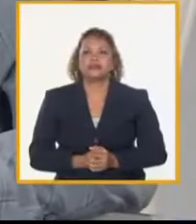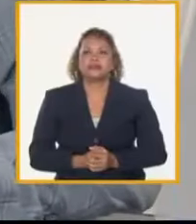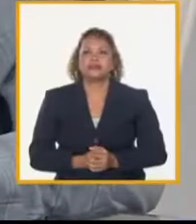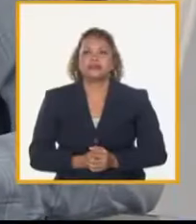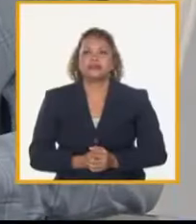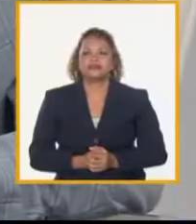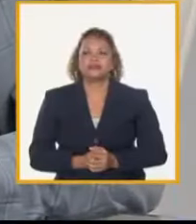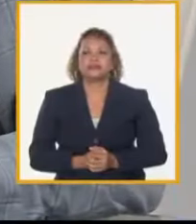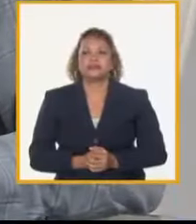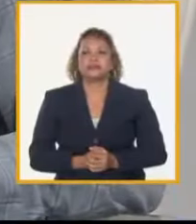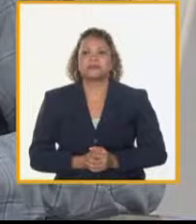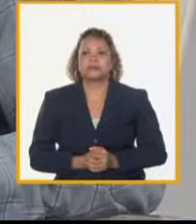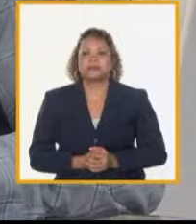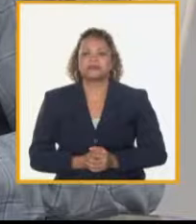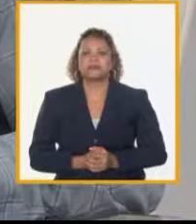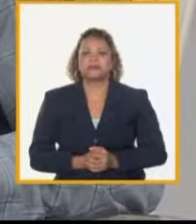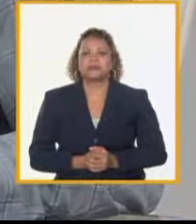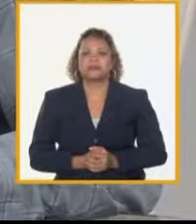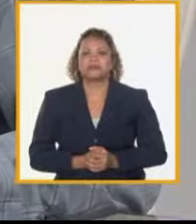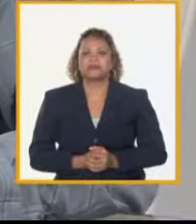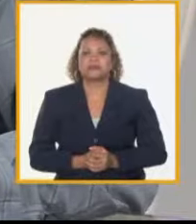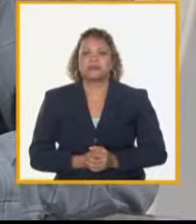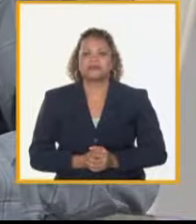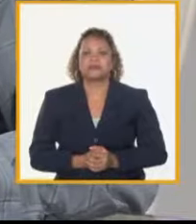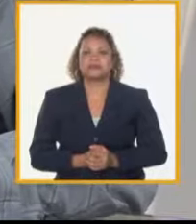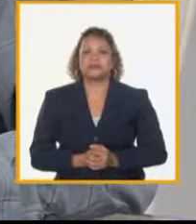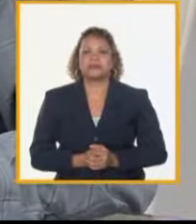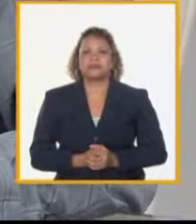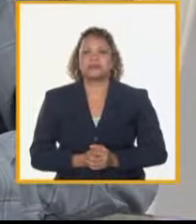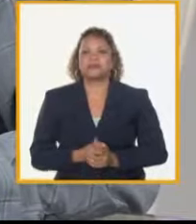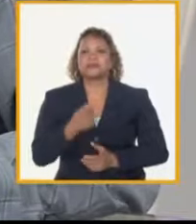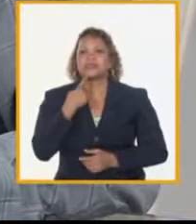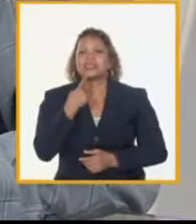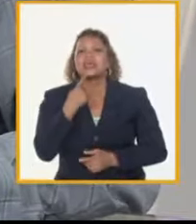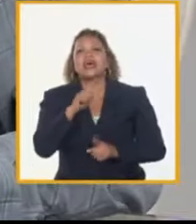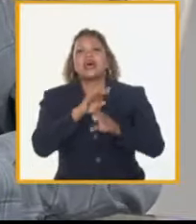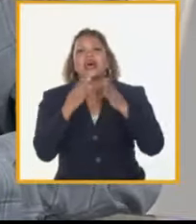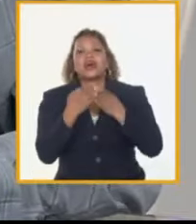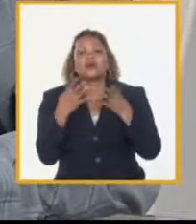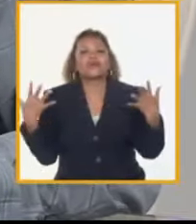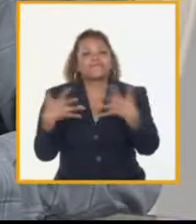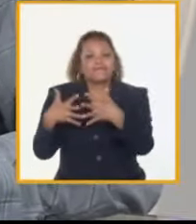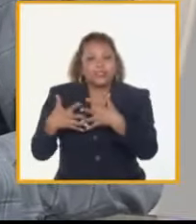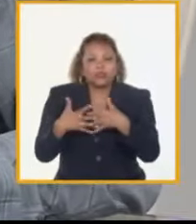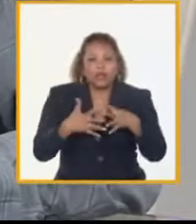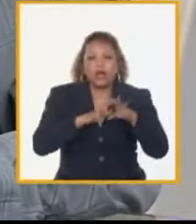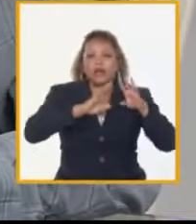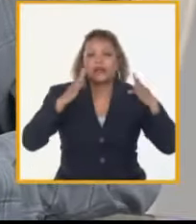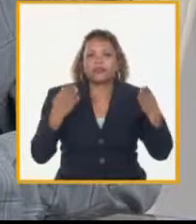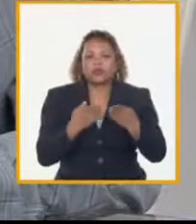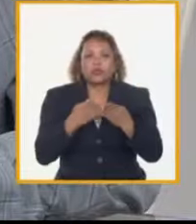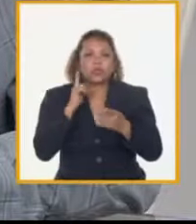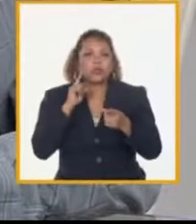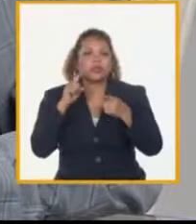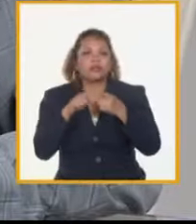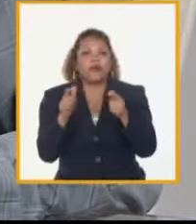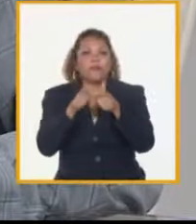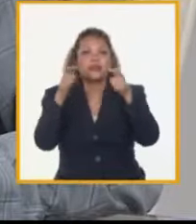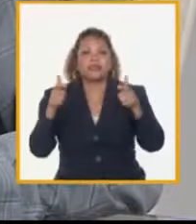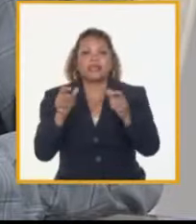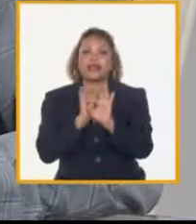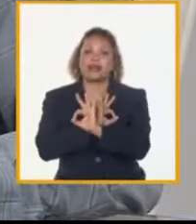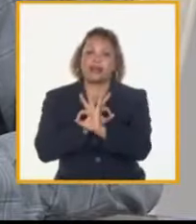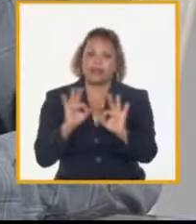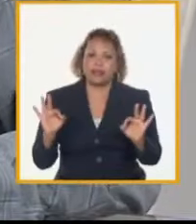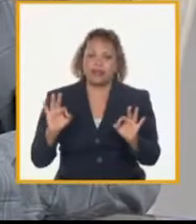tenemos varias proyecciones en el Grupo de Trabajo y que vienen todas relacionadas con incrementar la calidad del servicio, con